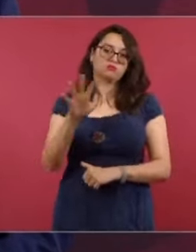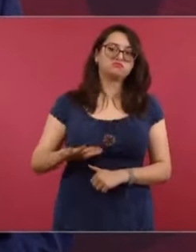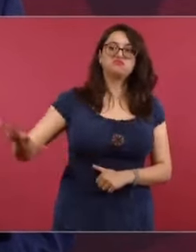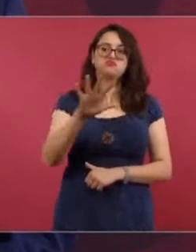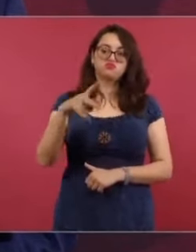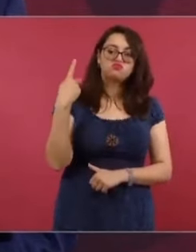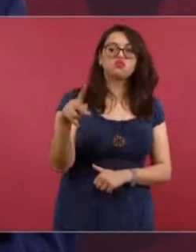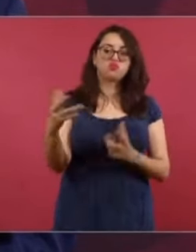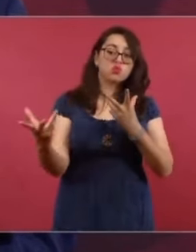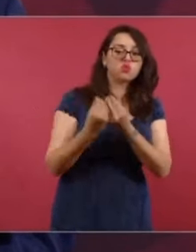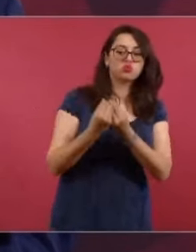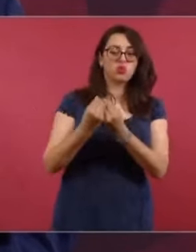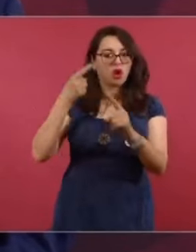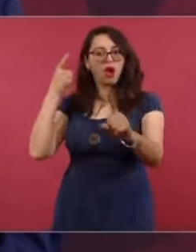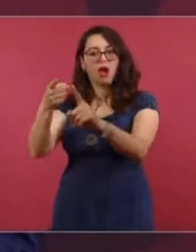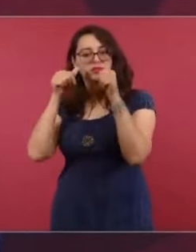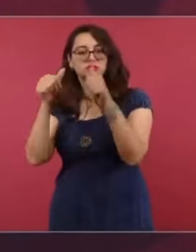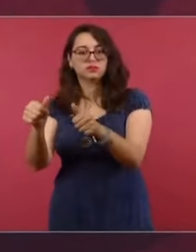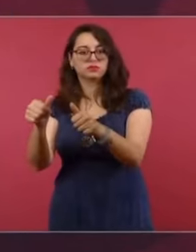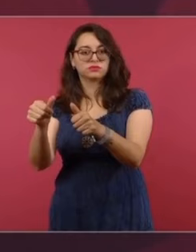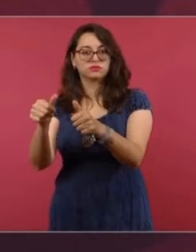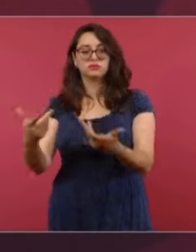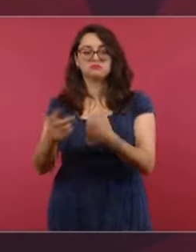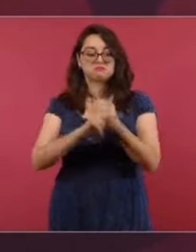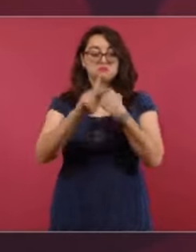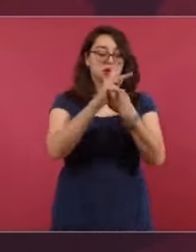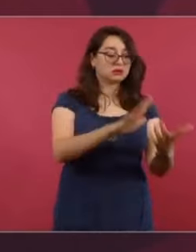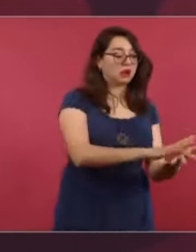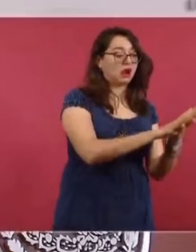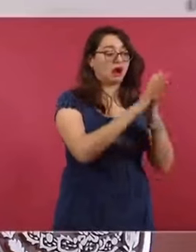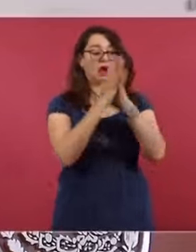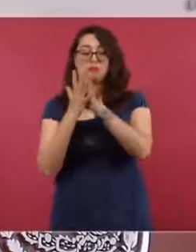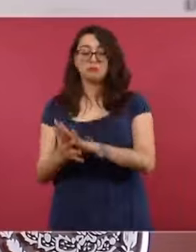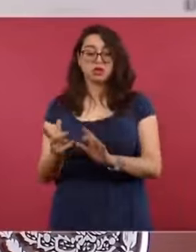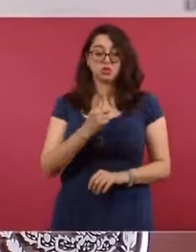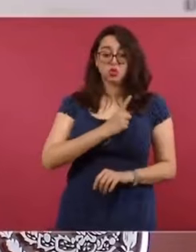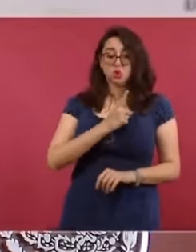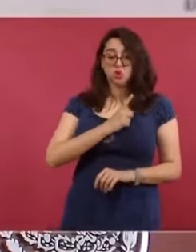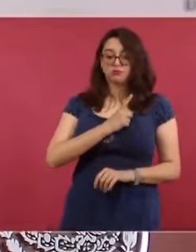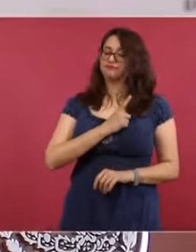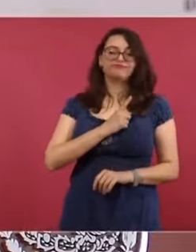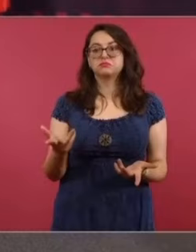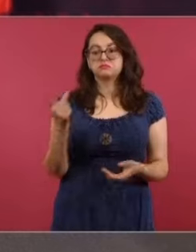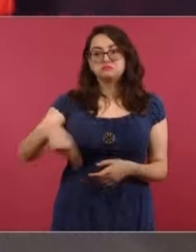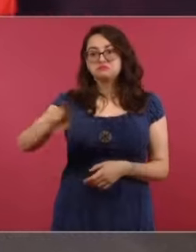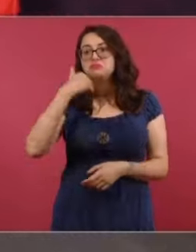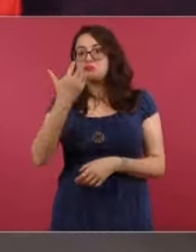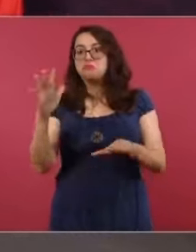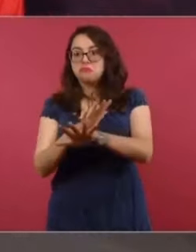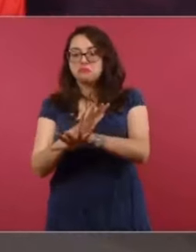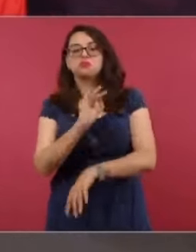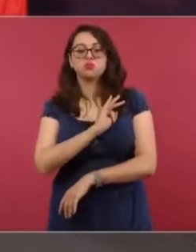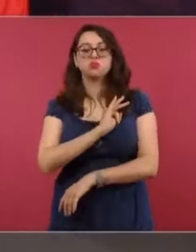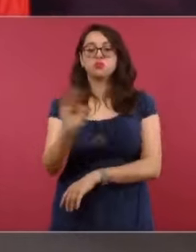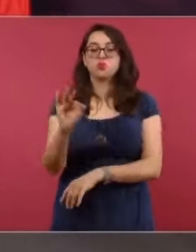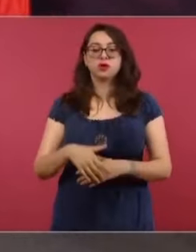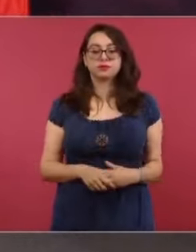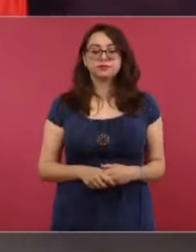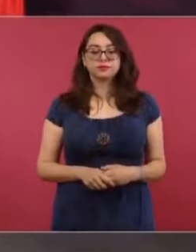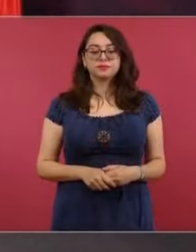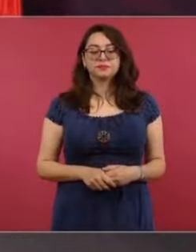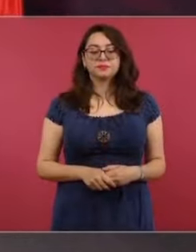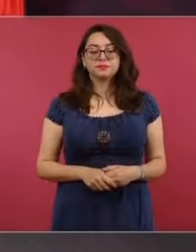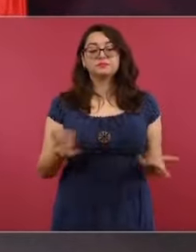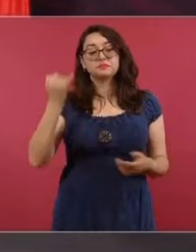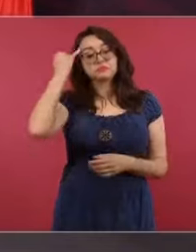No se puede transformar sin la participación de la gente. Imagínense este programa o cualquier